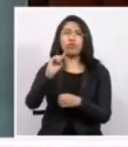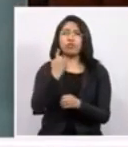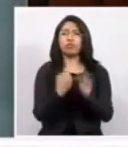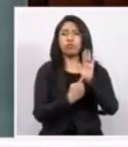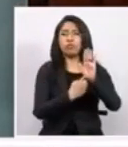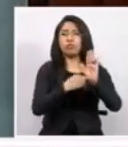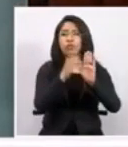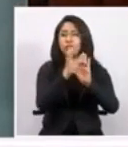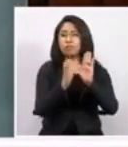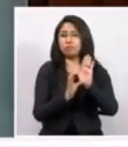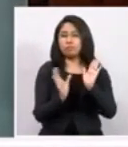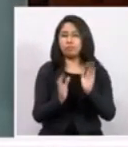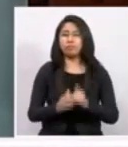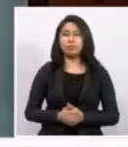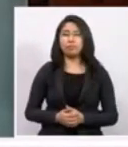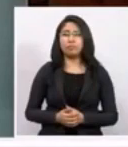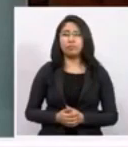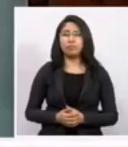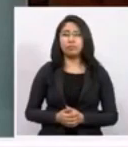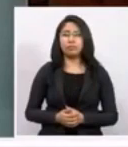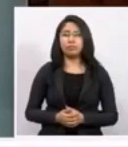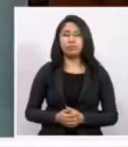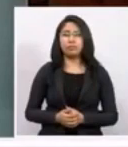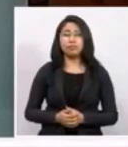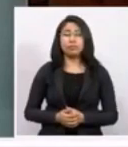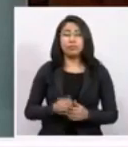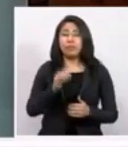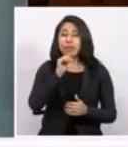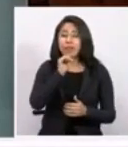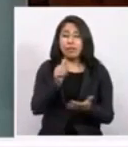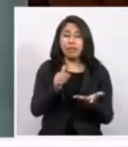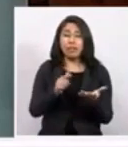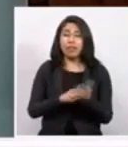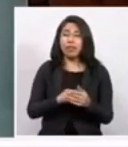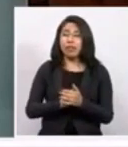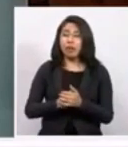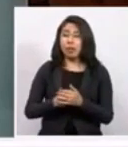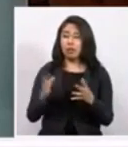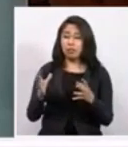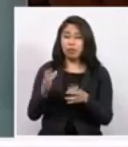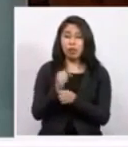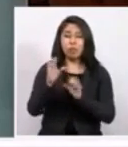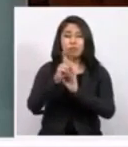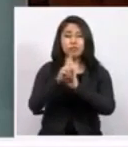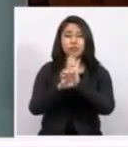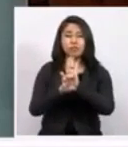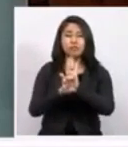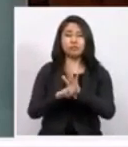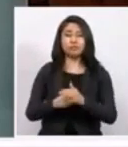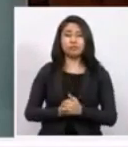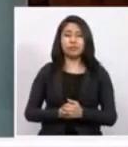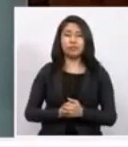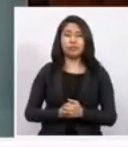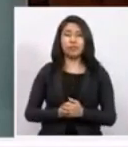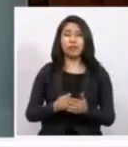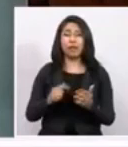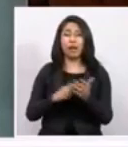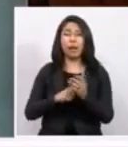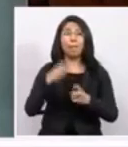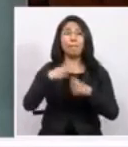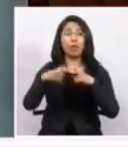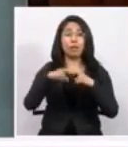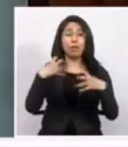Asamblea Legislativa Plurinacional, ni mucho menos de su apego a la Constitución Política del Estado. La crisis